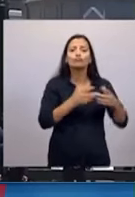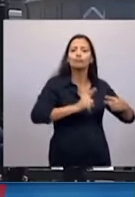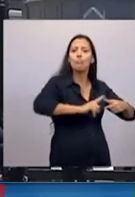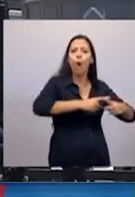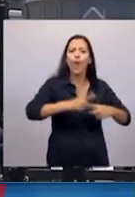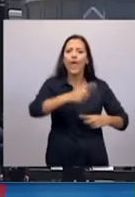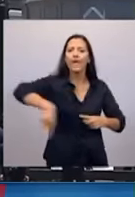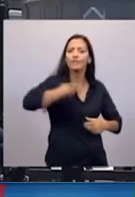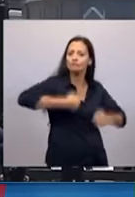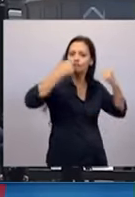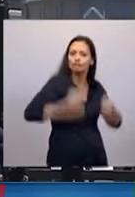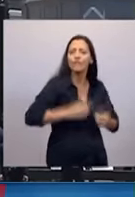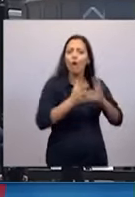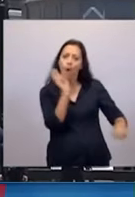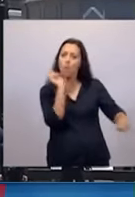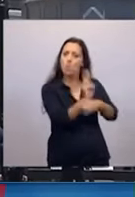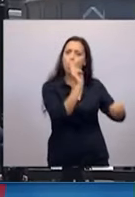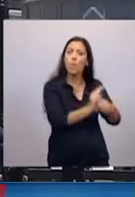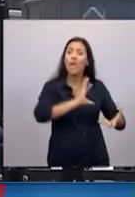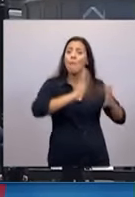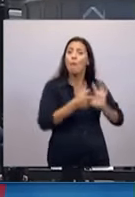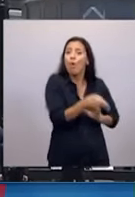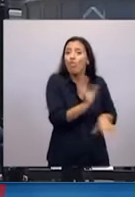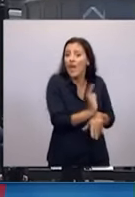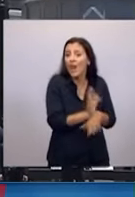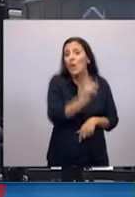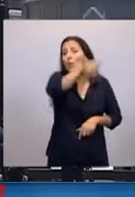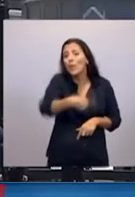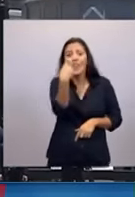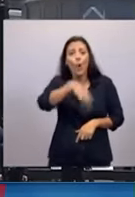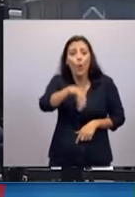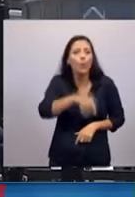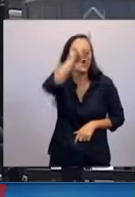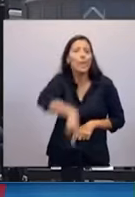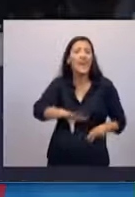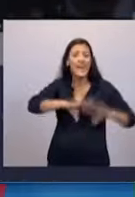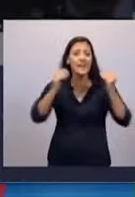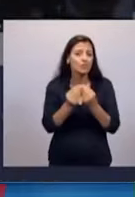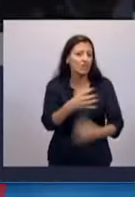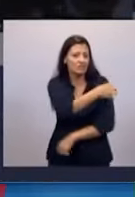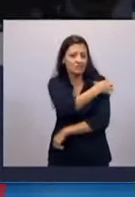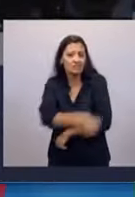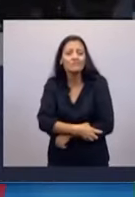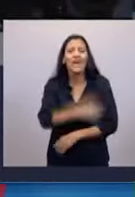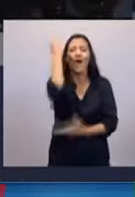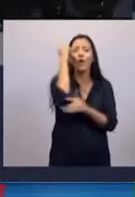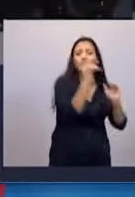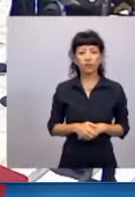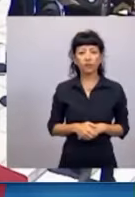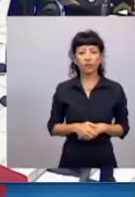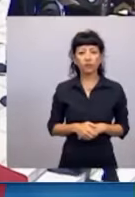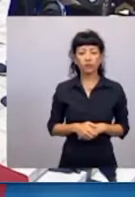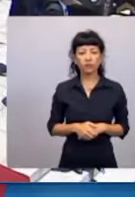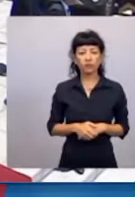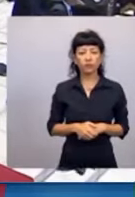muy de cerca. Uruguay está muy de cerca, viendo el análisis y la solución de Argentina, quizás tomando